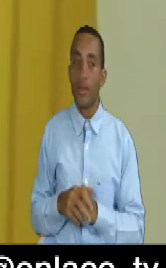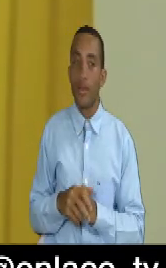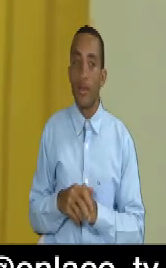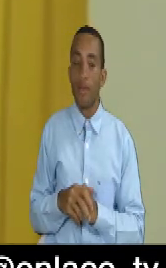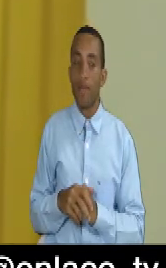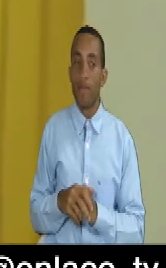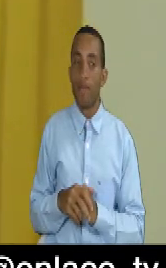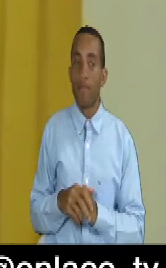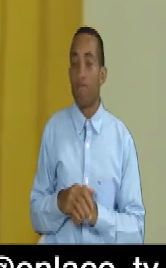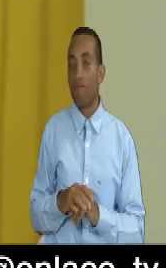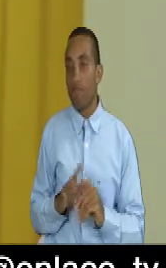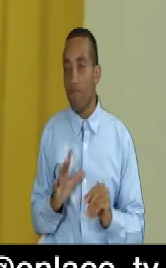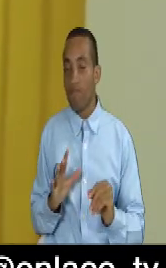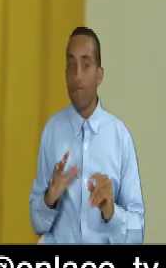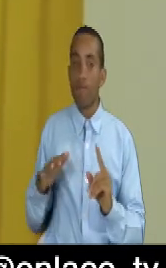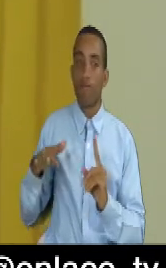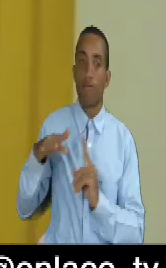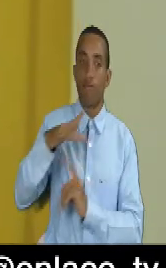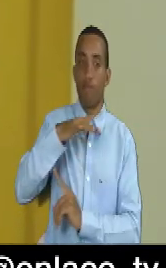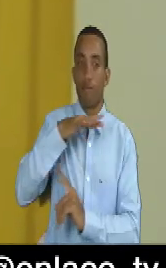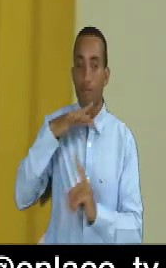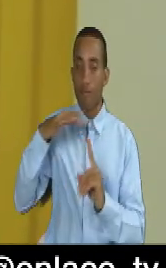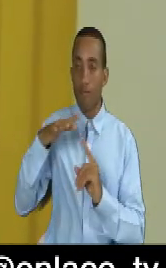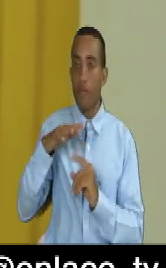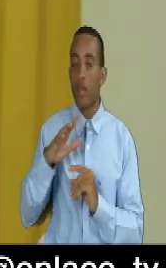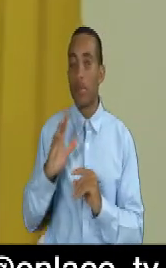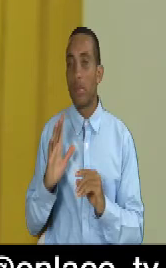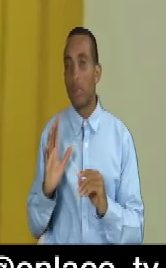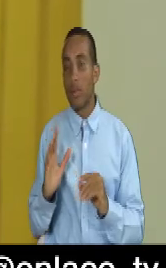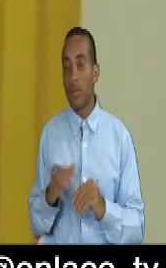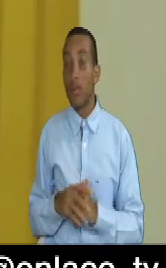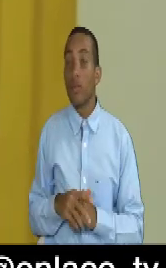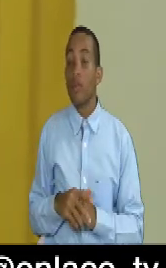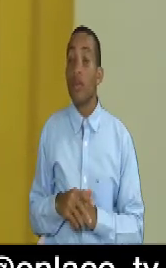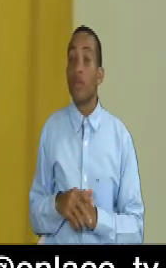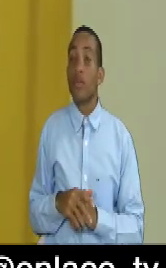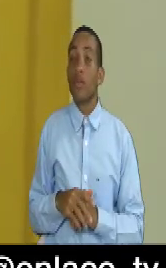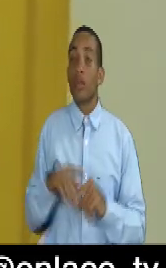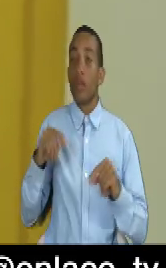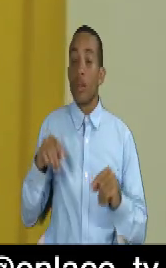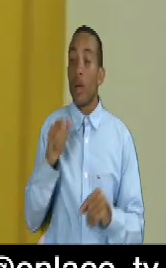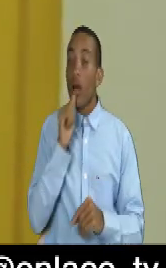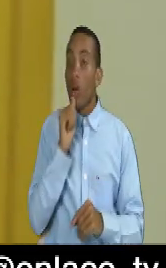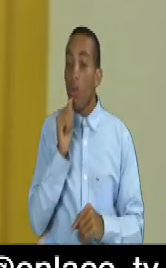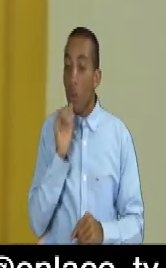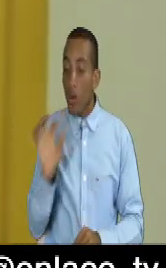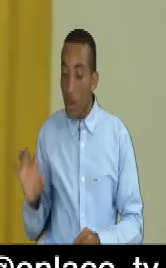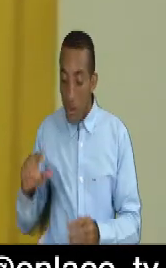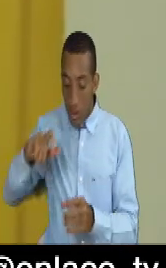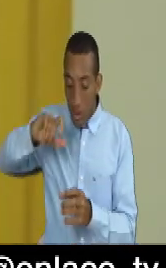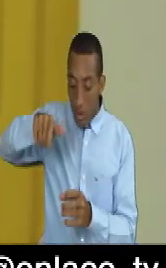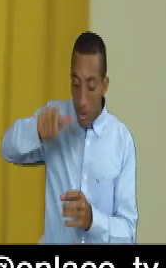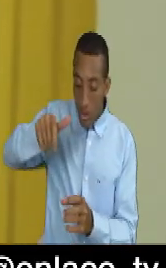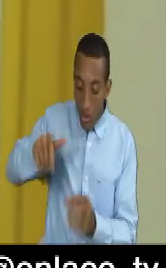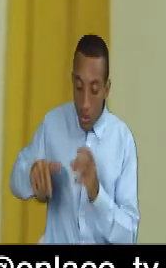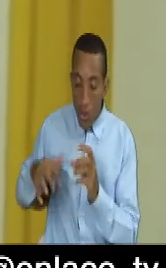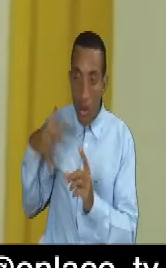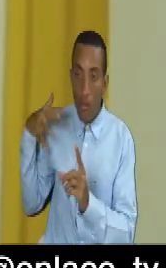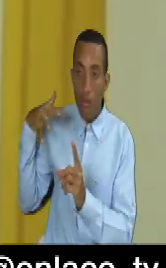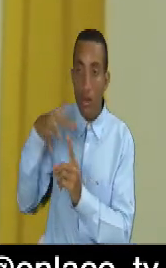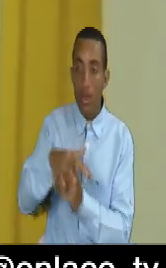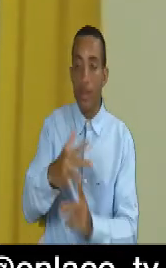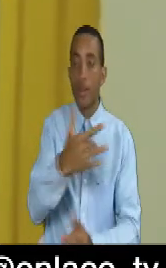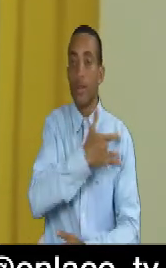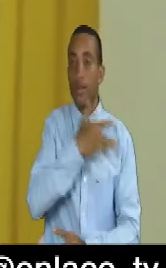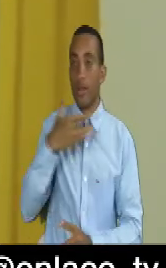una situación, digamos, o una condición en el cual el agua potable de Barranca Bermeja estaba afectando la salud de los